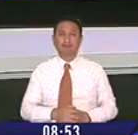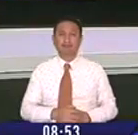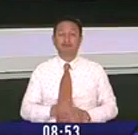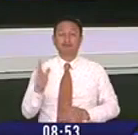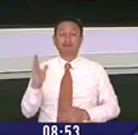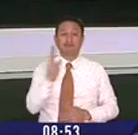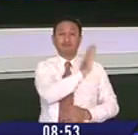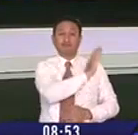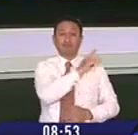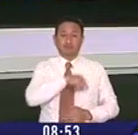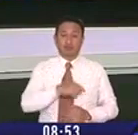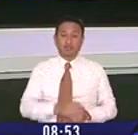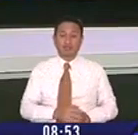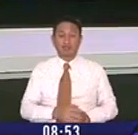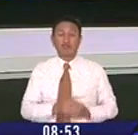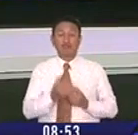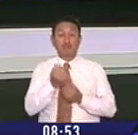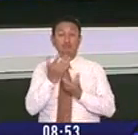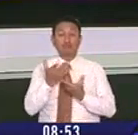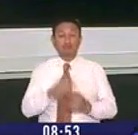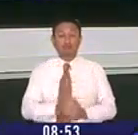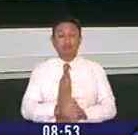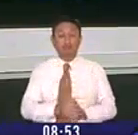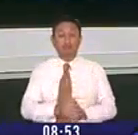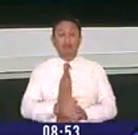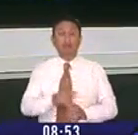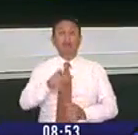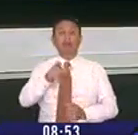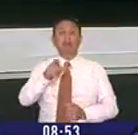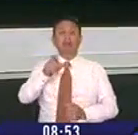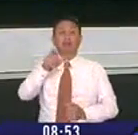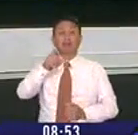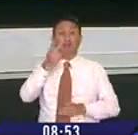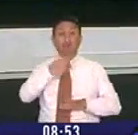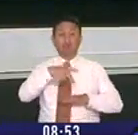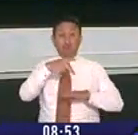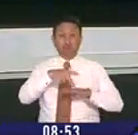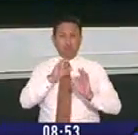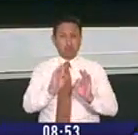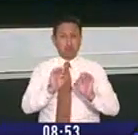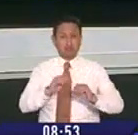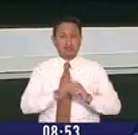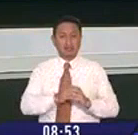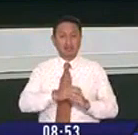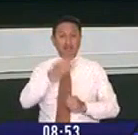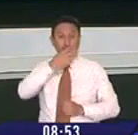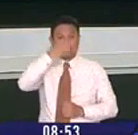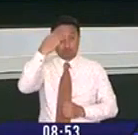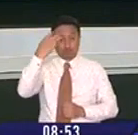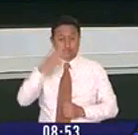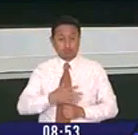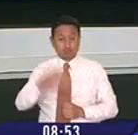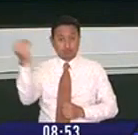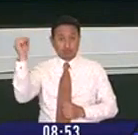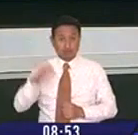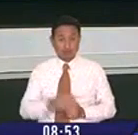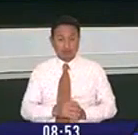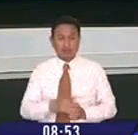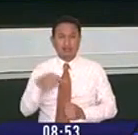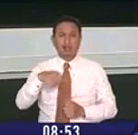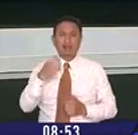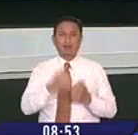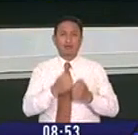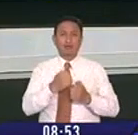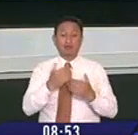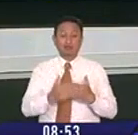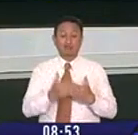Cambiamos del ámbito informativo y les contamos que la migración de profesionales altamente calificados, también llamada fuga de cerebros, trae problemas a